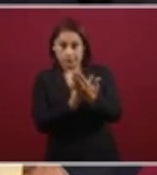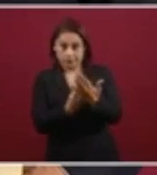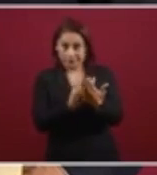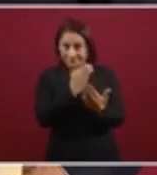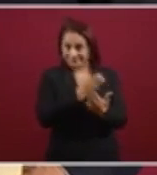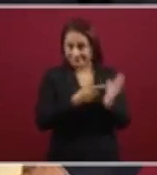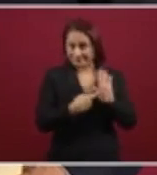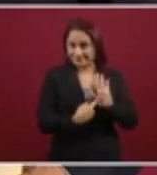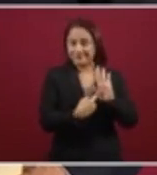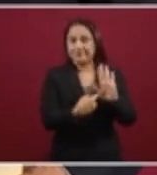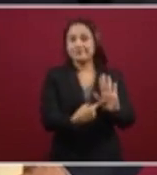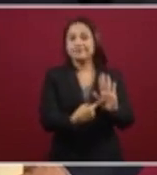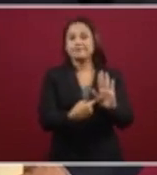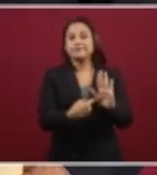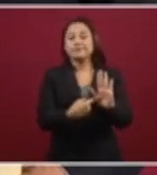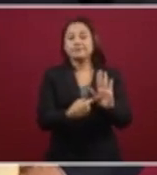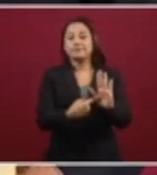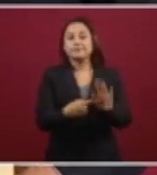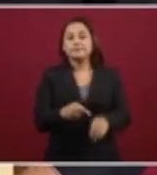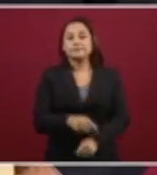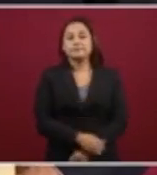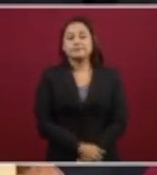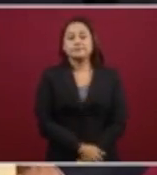pues es